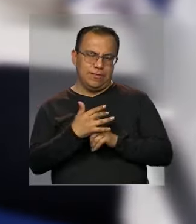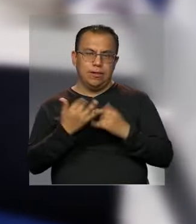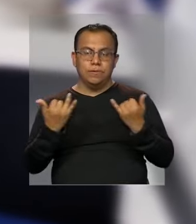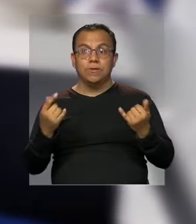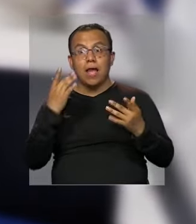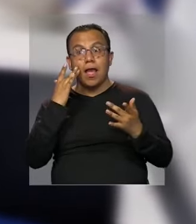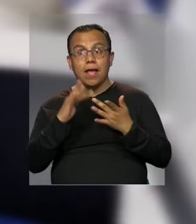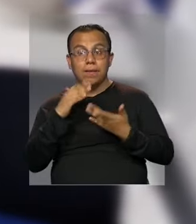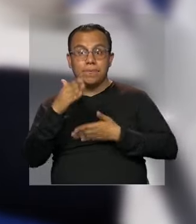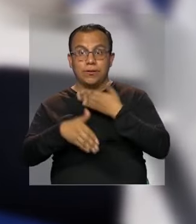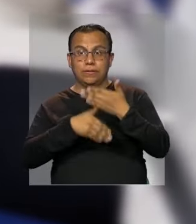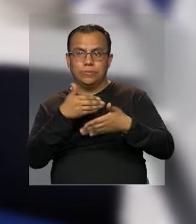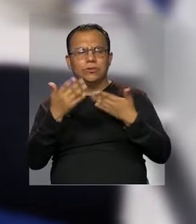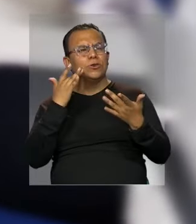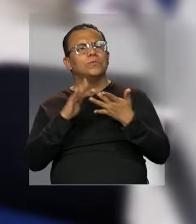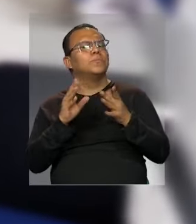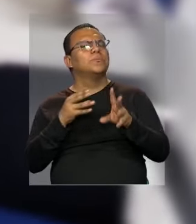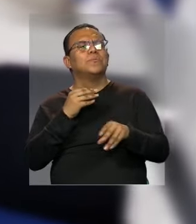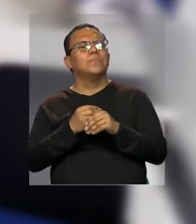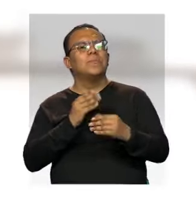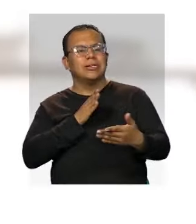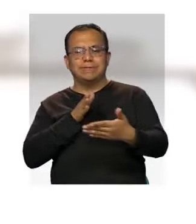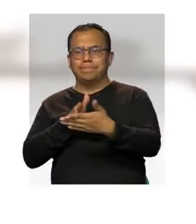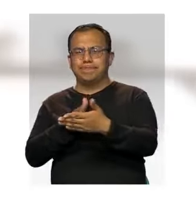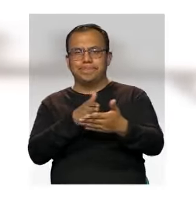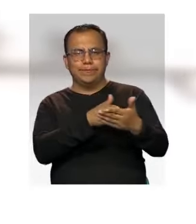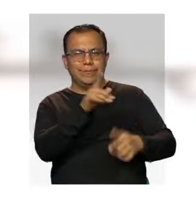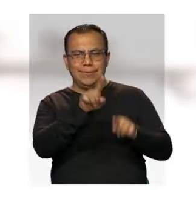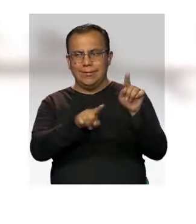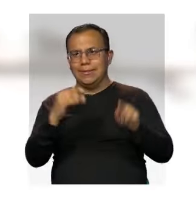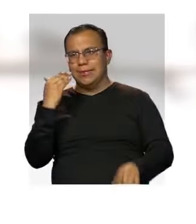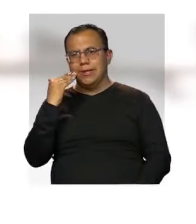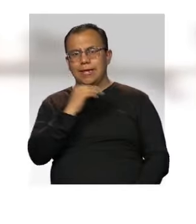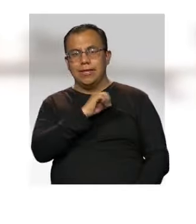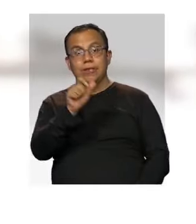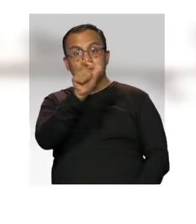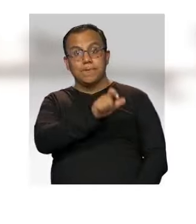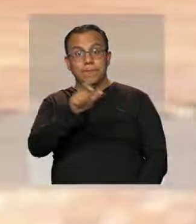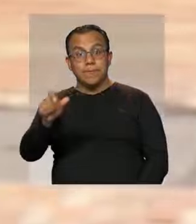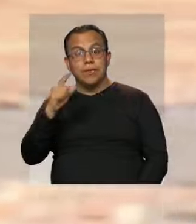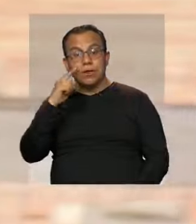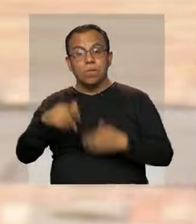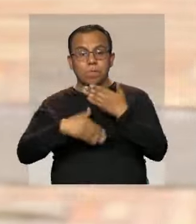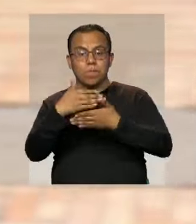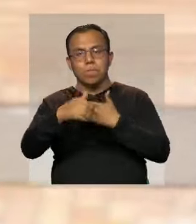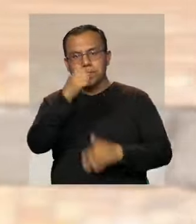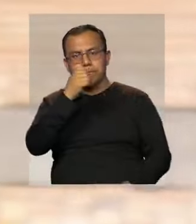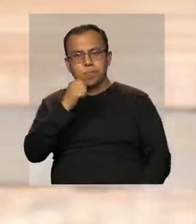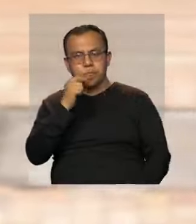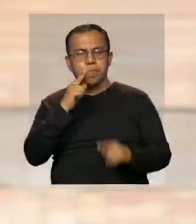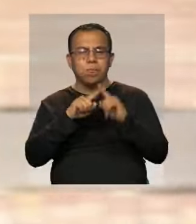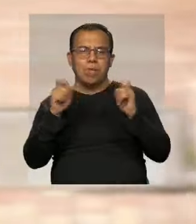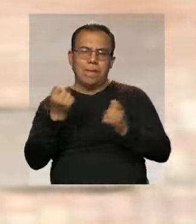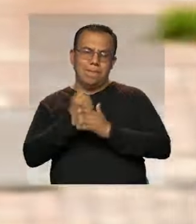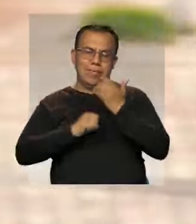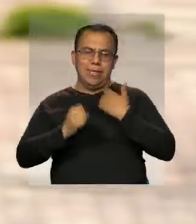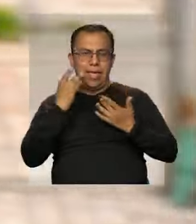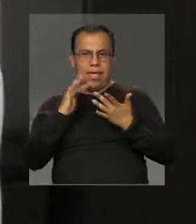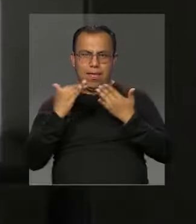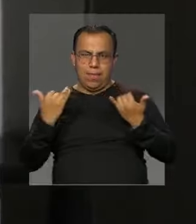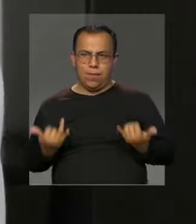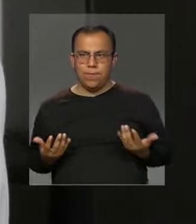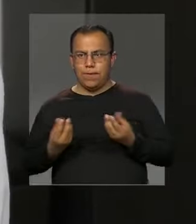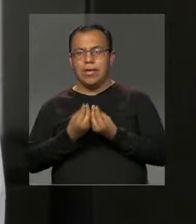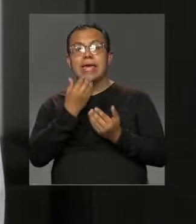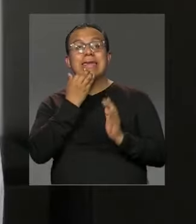violencia obstétrica comprende a su vez las barreras que encuentran algunas mujeres y personas gestantes a la hora de acceder a una interrupción voluntaria del embarazo. Por